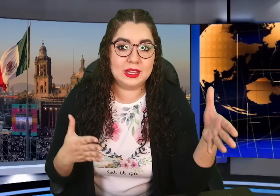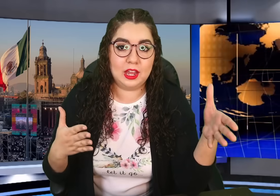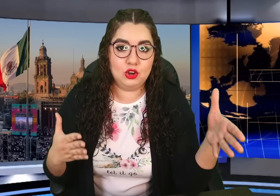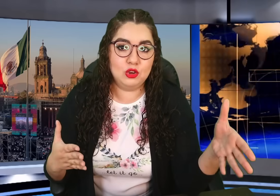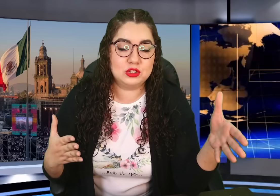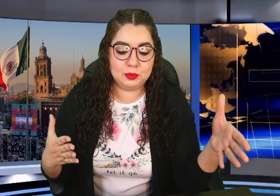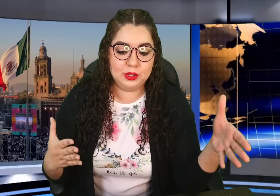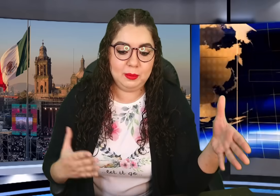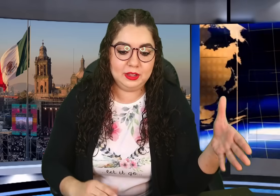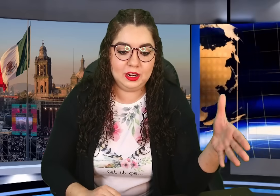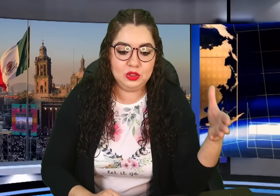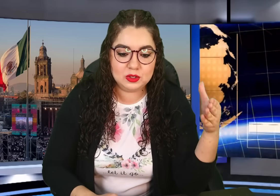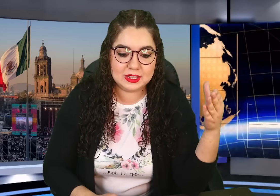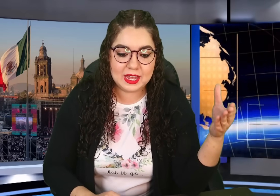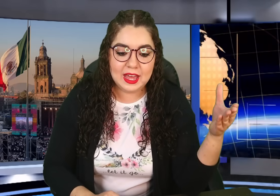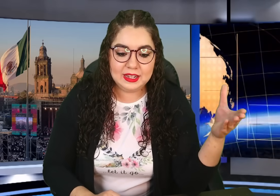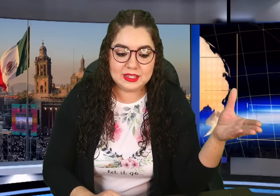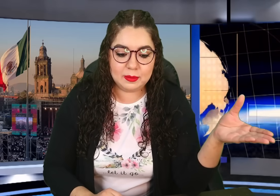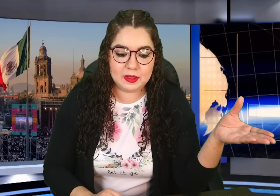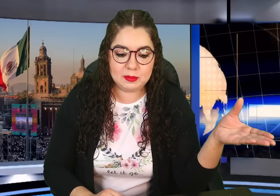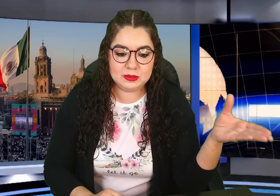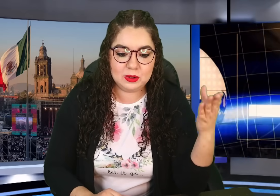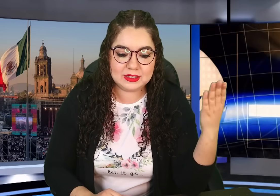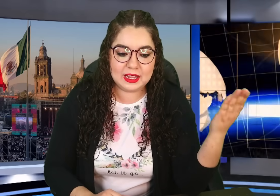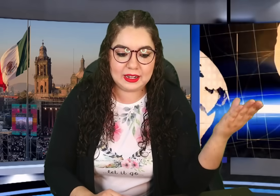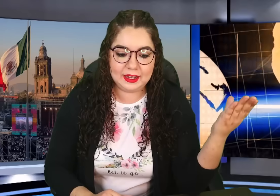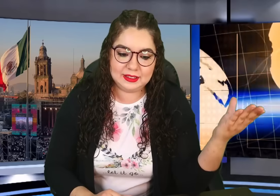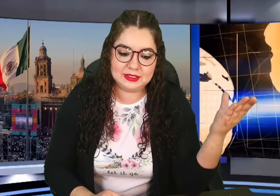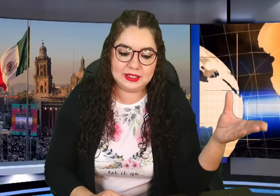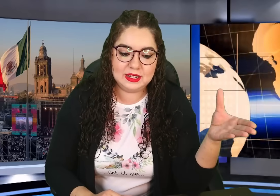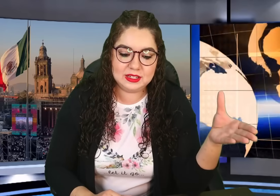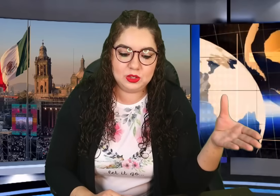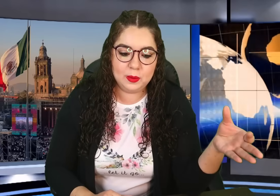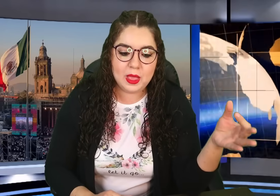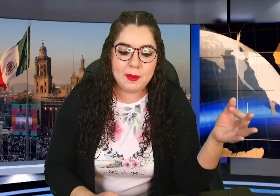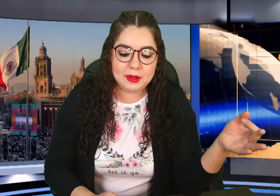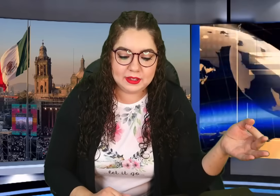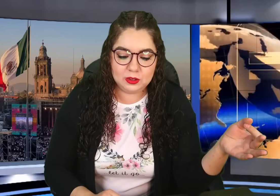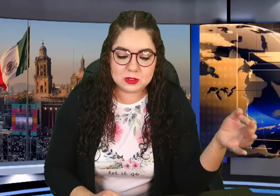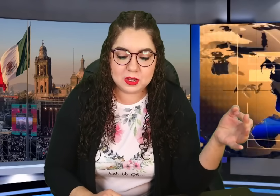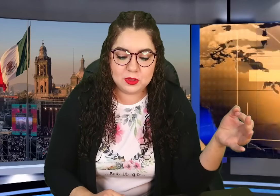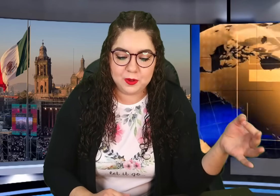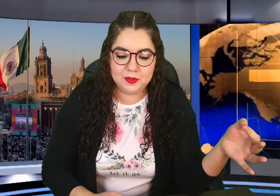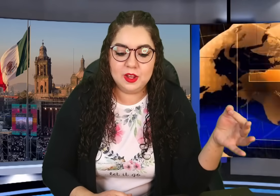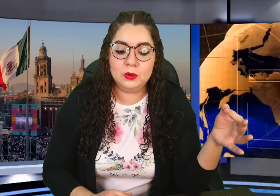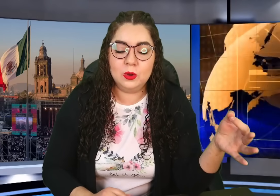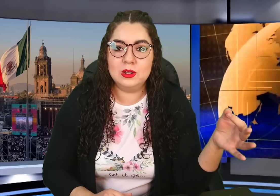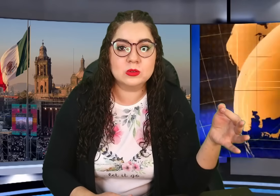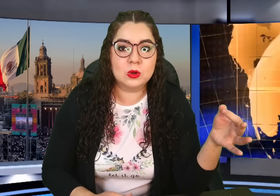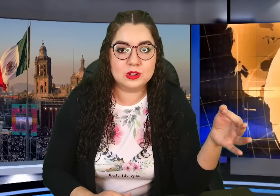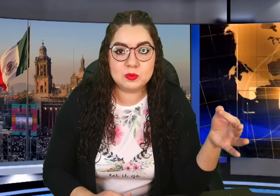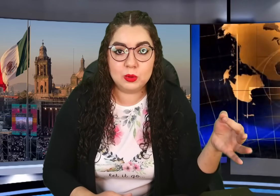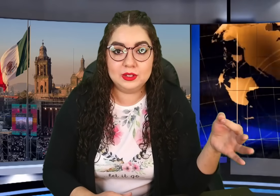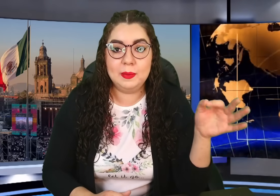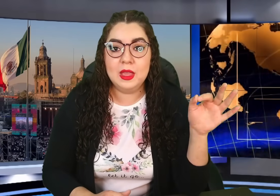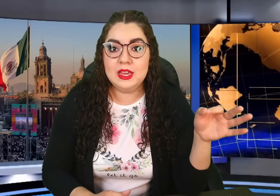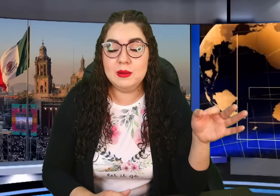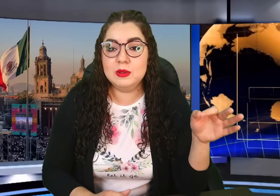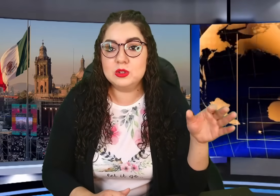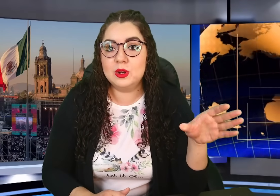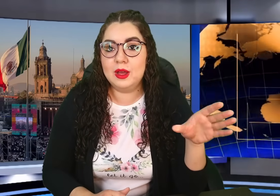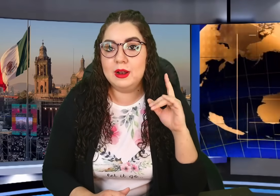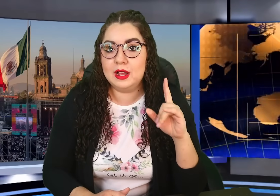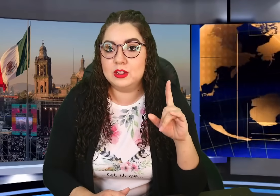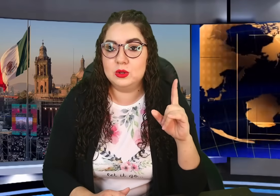dice que no se pueden meter. Entonces dice el padre Pistolas que riatas están haciendo metiéndose donde no les corresponde, y